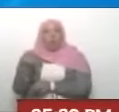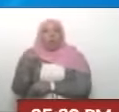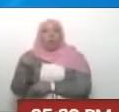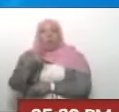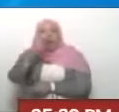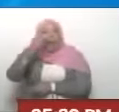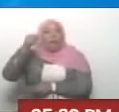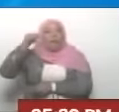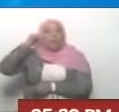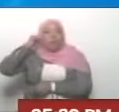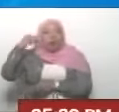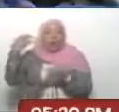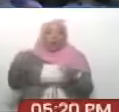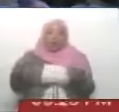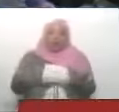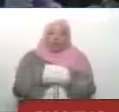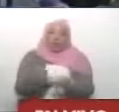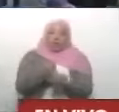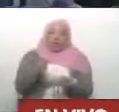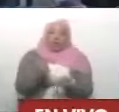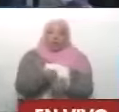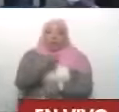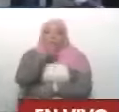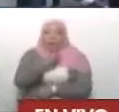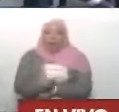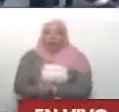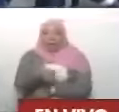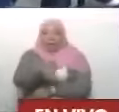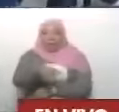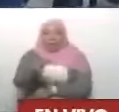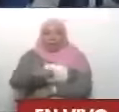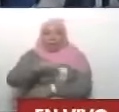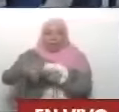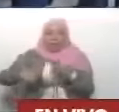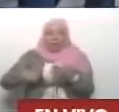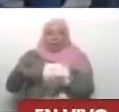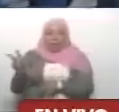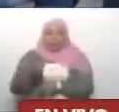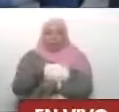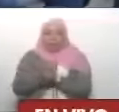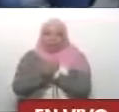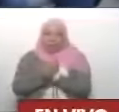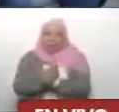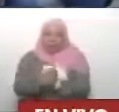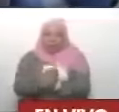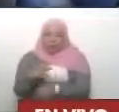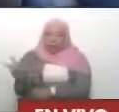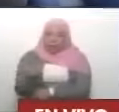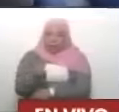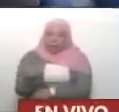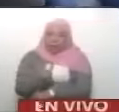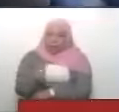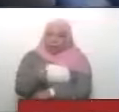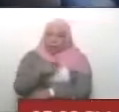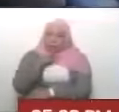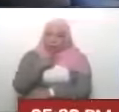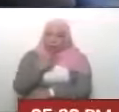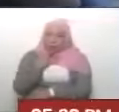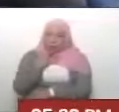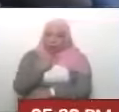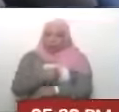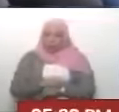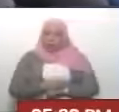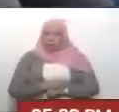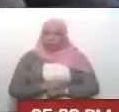hombres y mujeres de a pie, en la gente buena de nuestra patria amada, Venezuela.